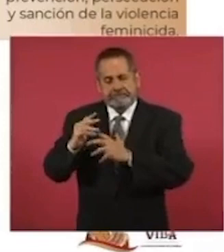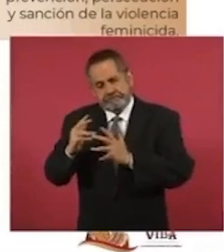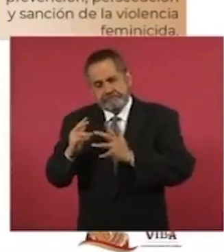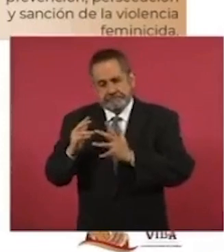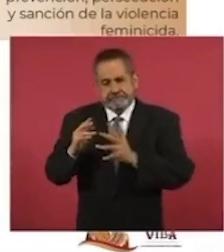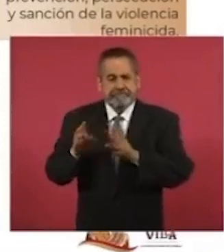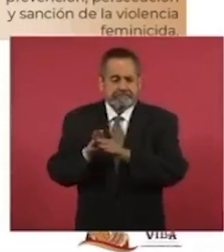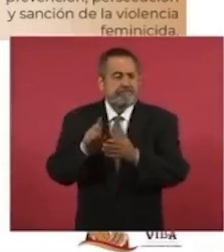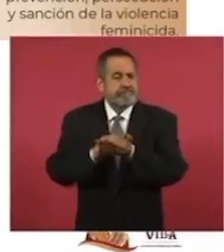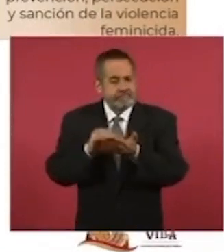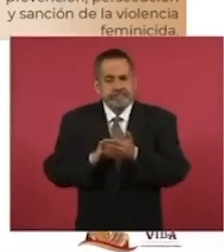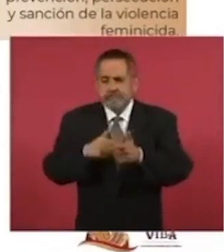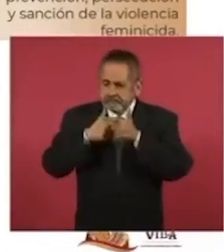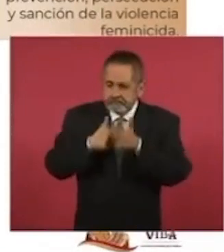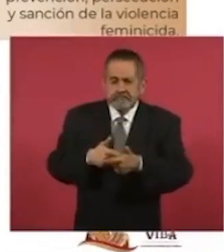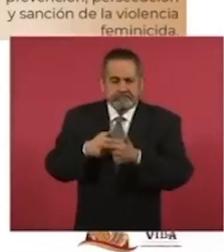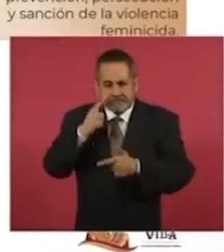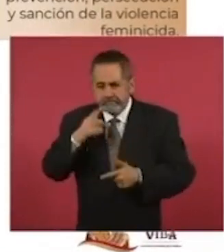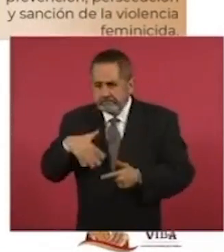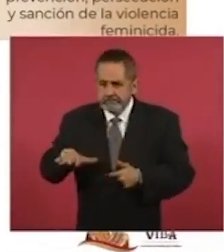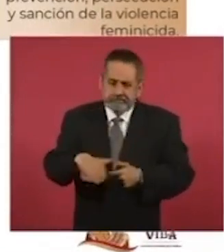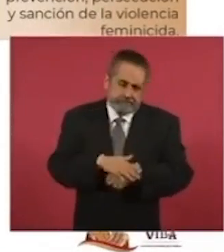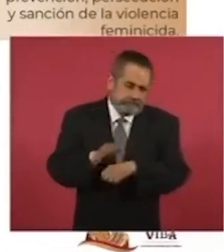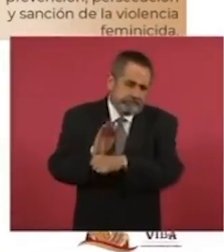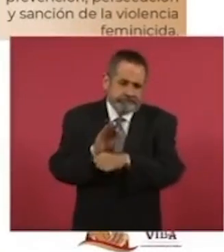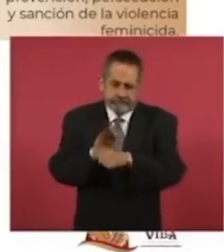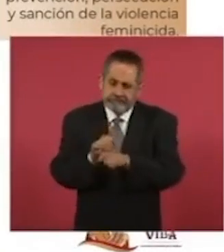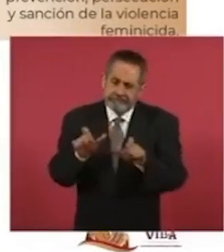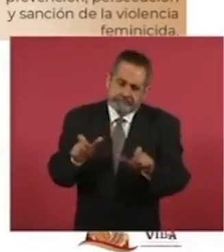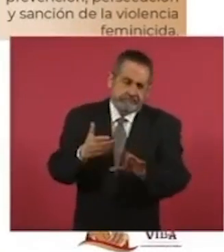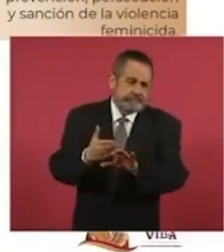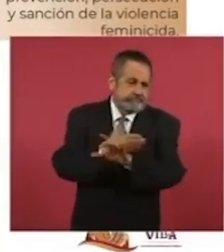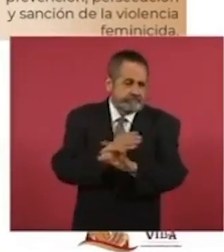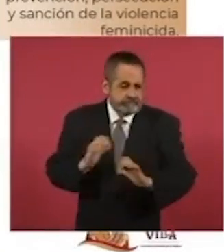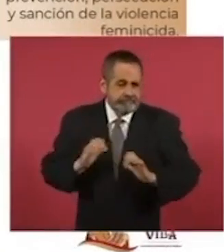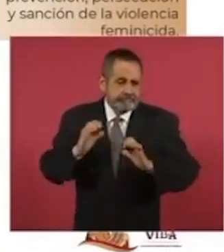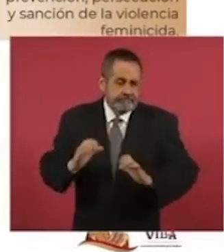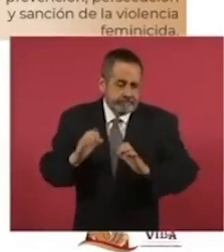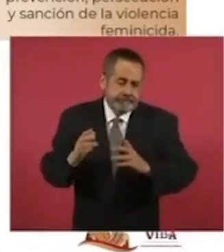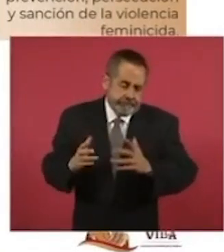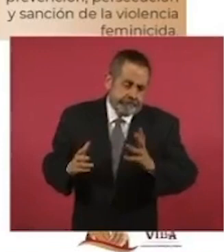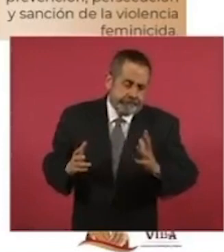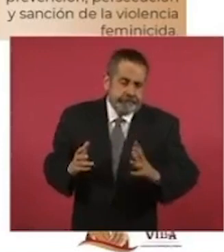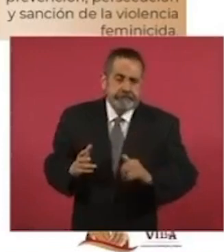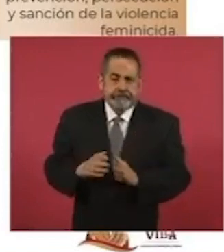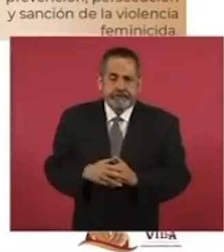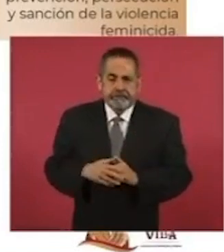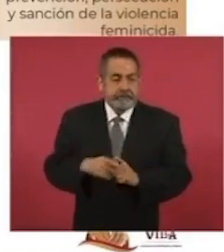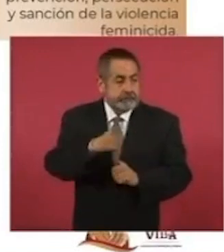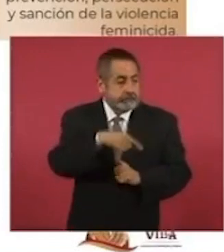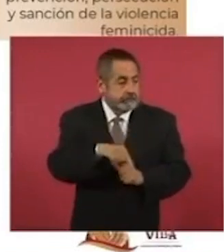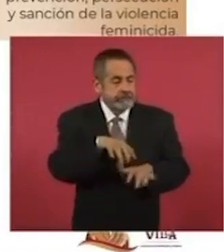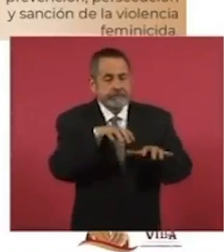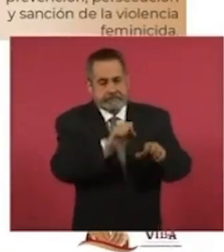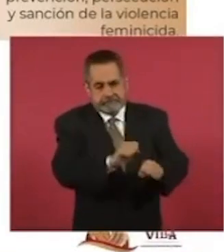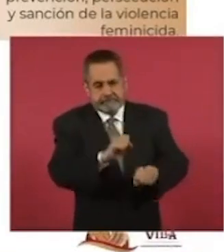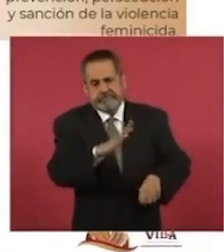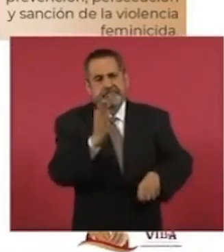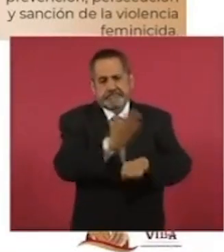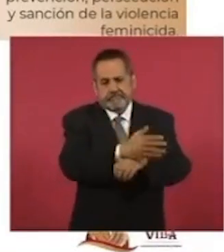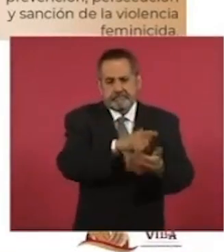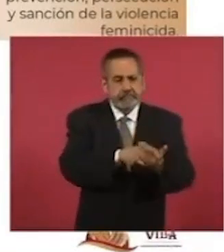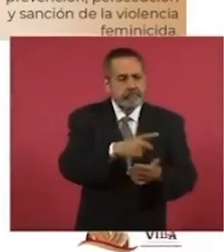intensificando las acciones eh de prevención em persecución y sanción de la violencia